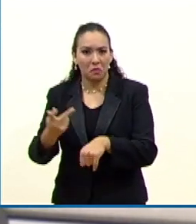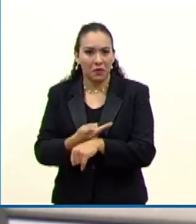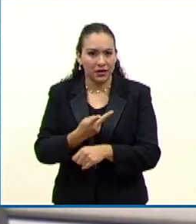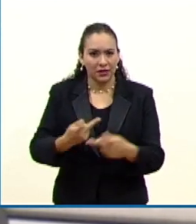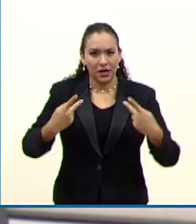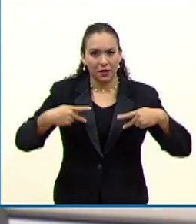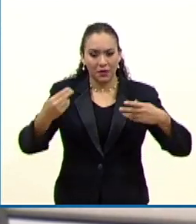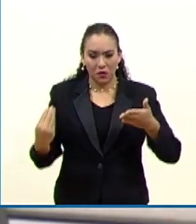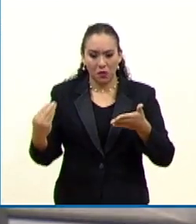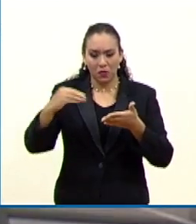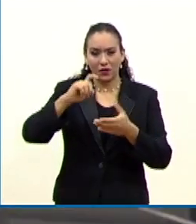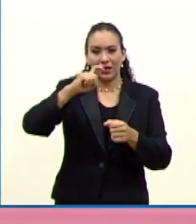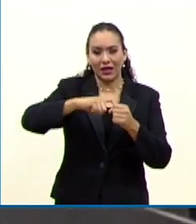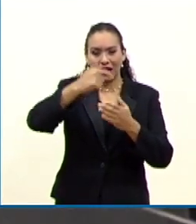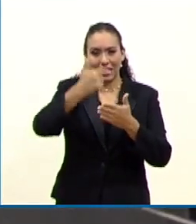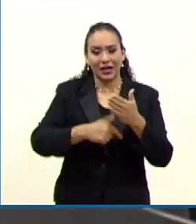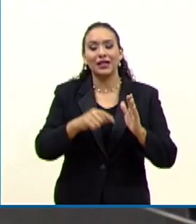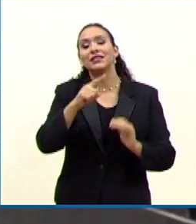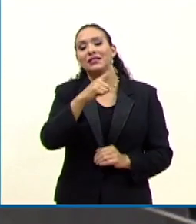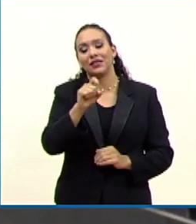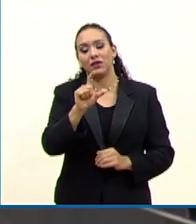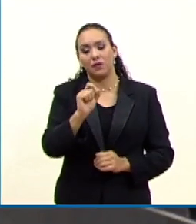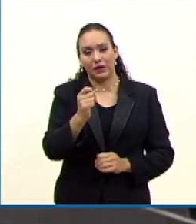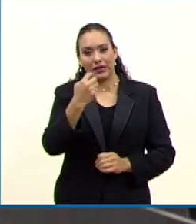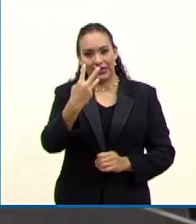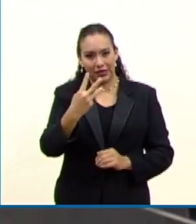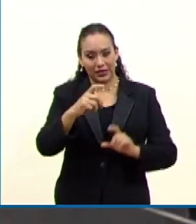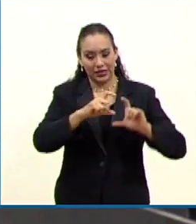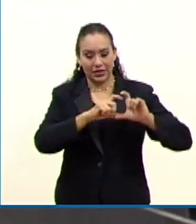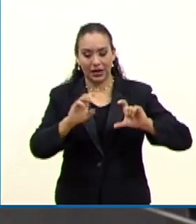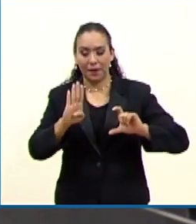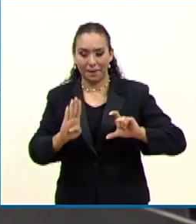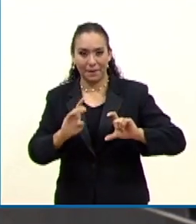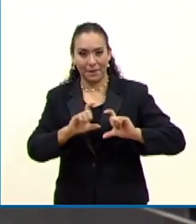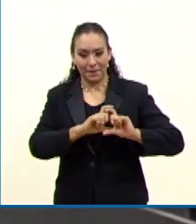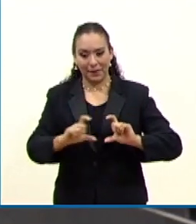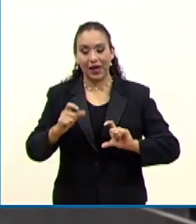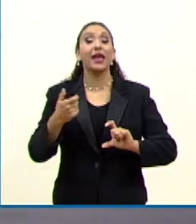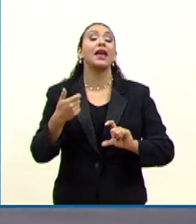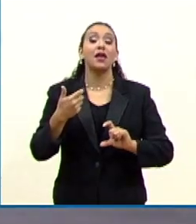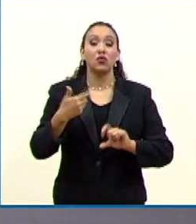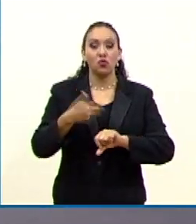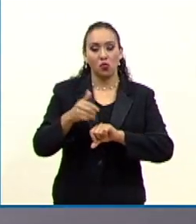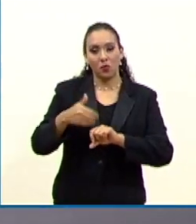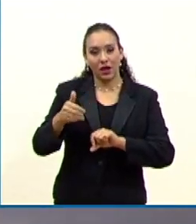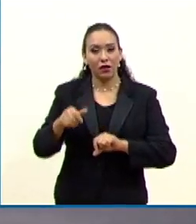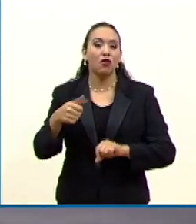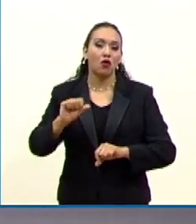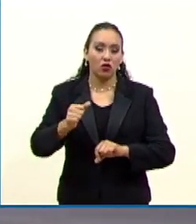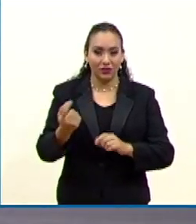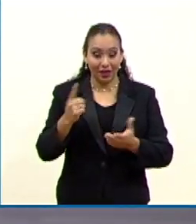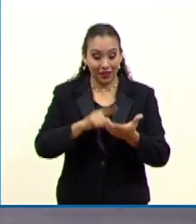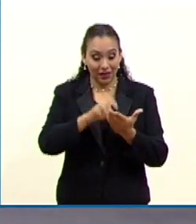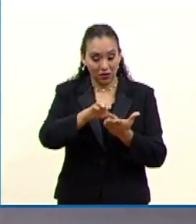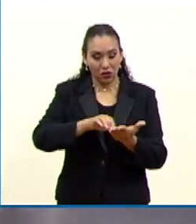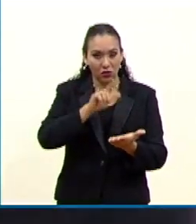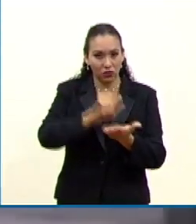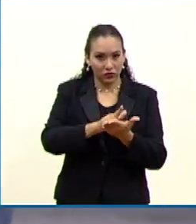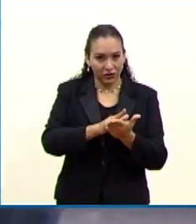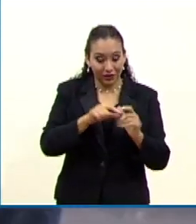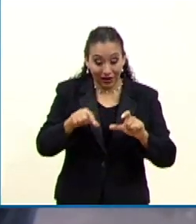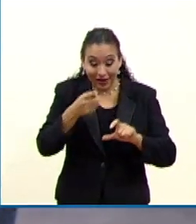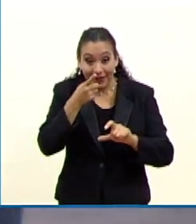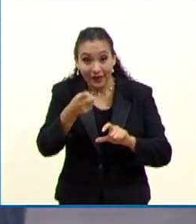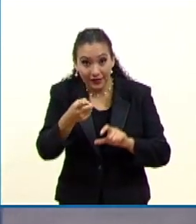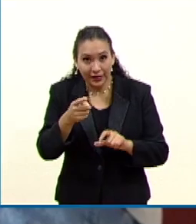se enlistan en el artículo 123, apartado B, fracción 11ª de la Constitución. Sin embargo, es